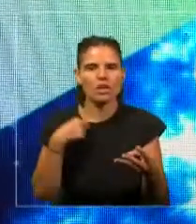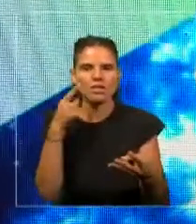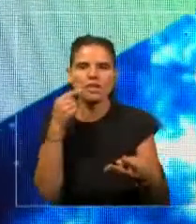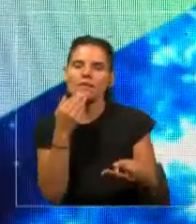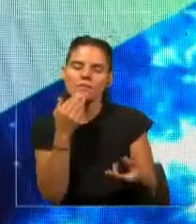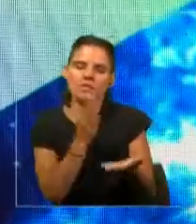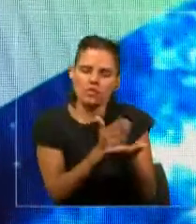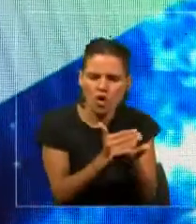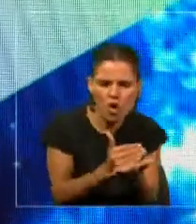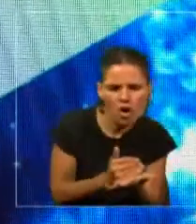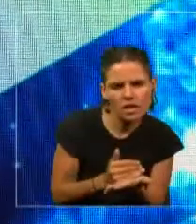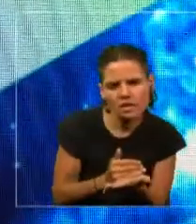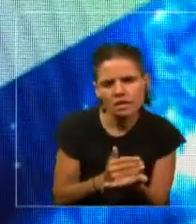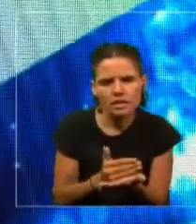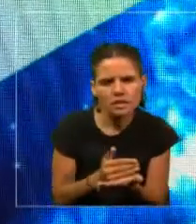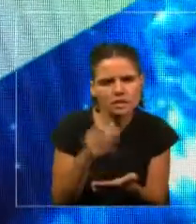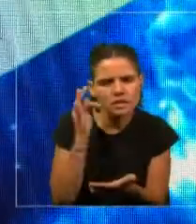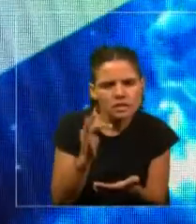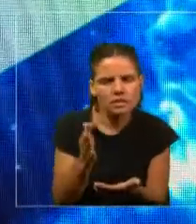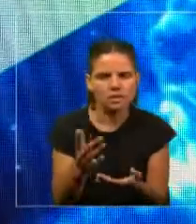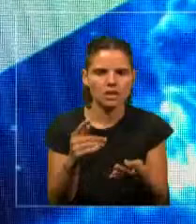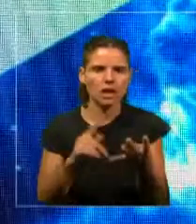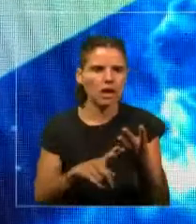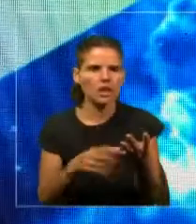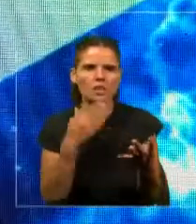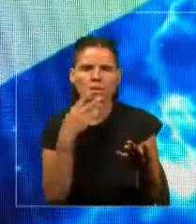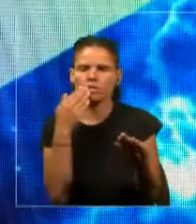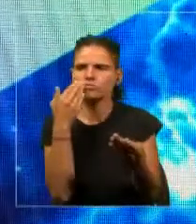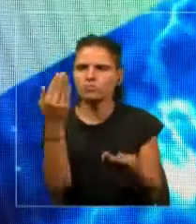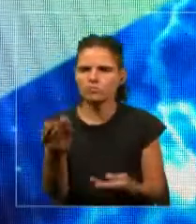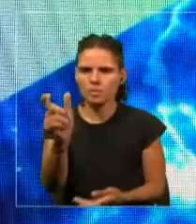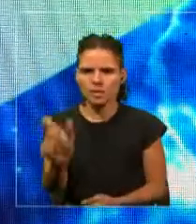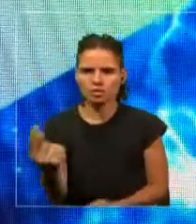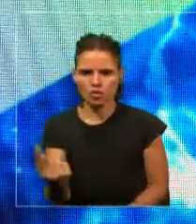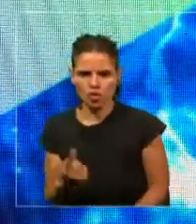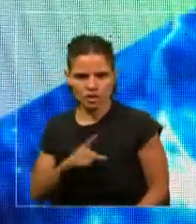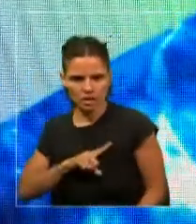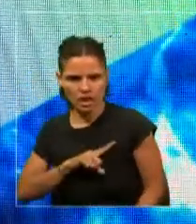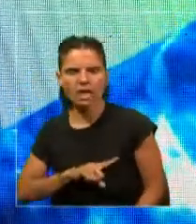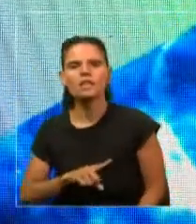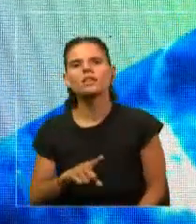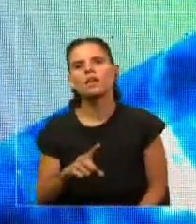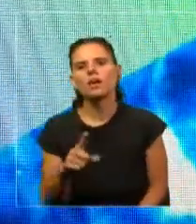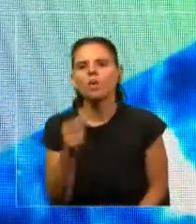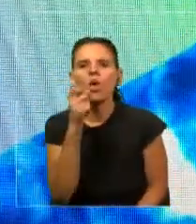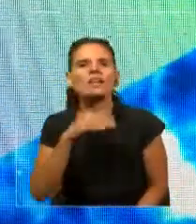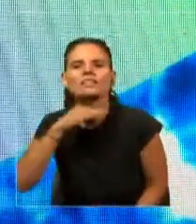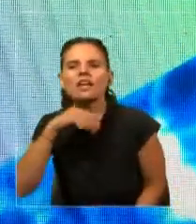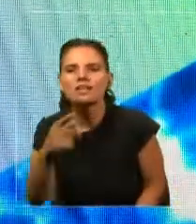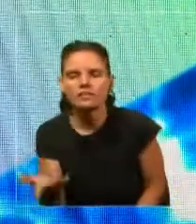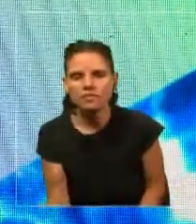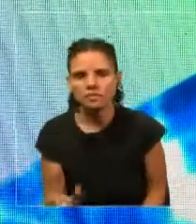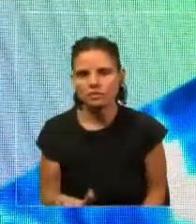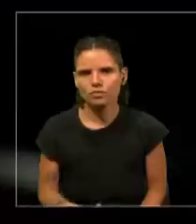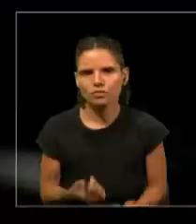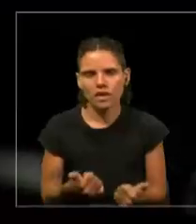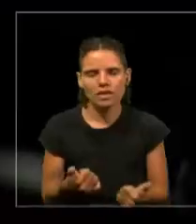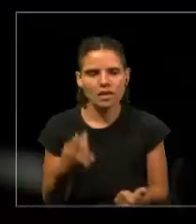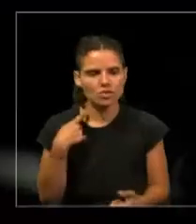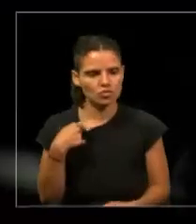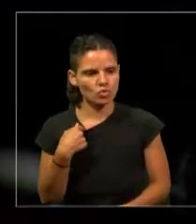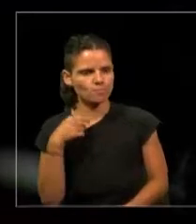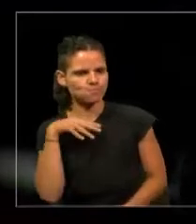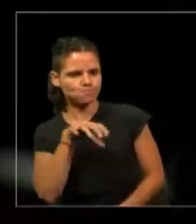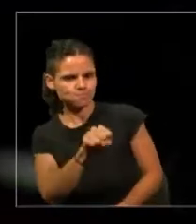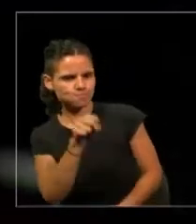a la cadena de satisfacción al cliente. ¿Y qué ven esos captores? Ven sistemas que